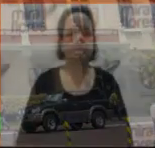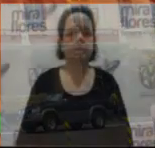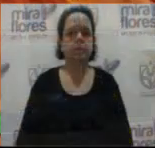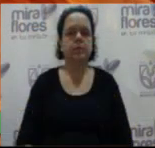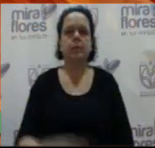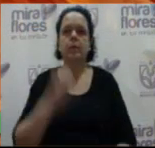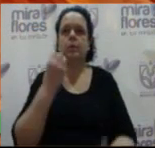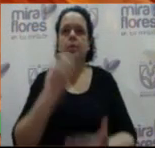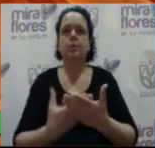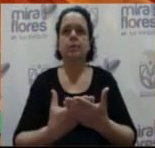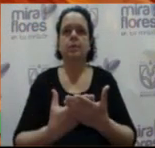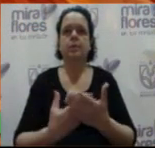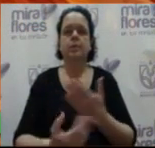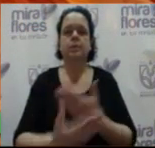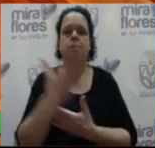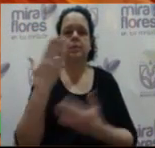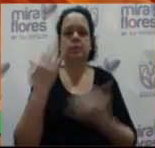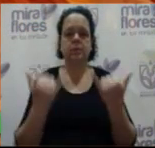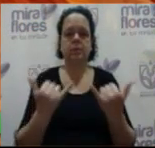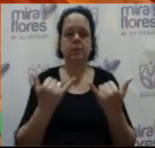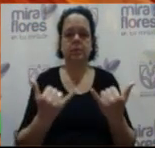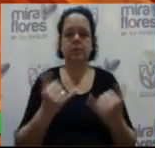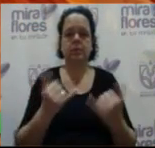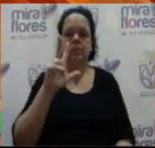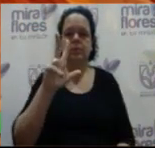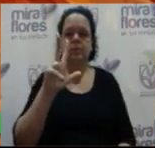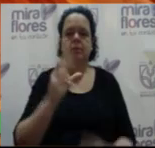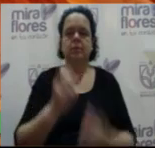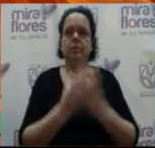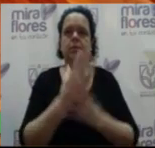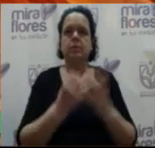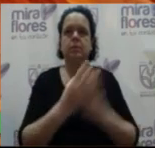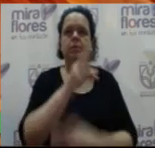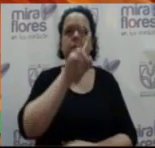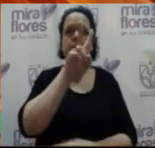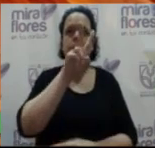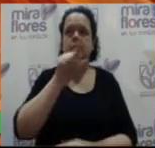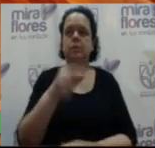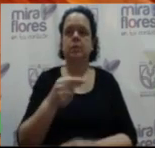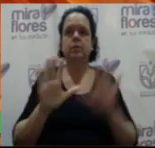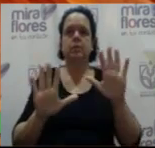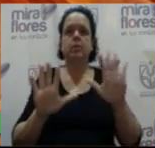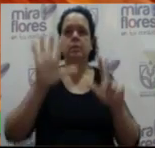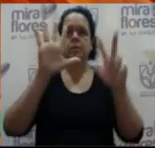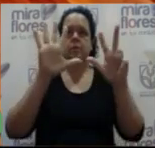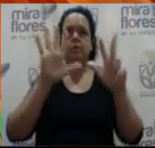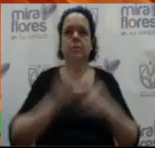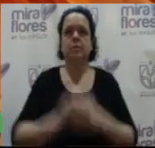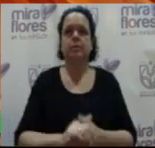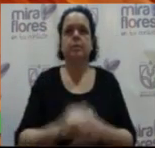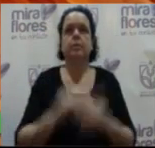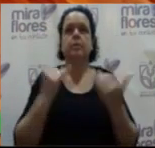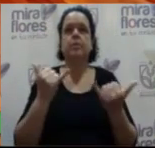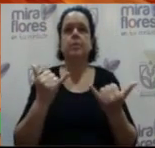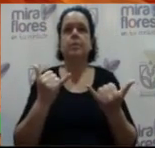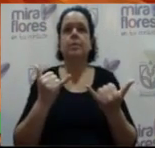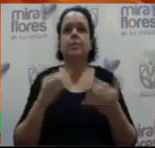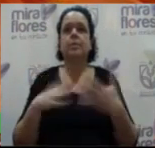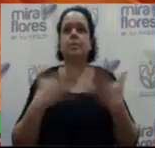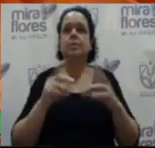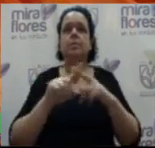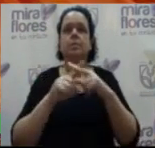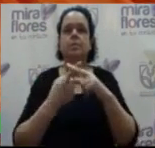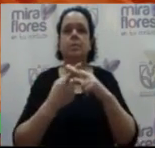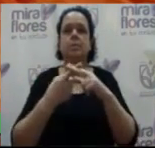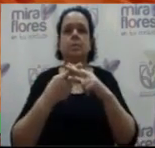Muy buenos días, hoy es 3 de septiembre del año 2018 y vamos a dar inicio